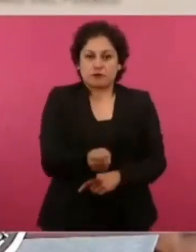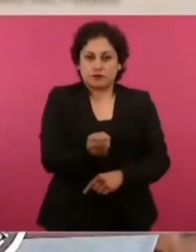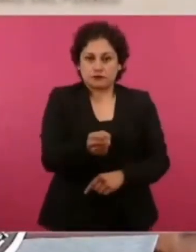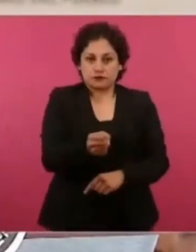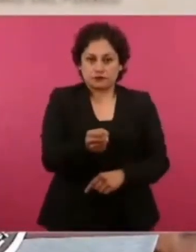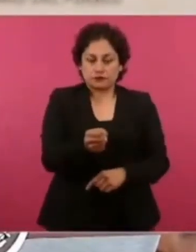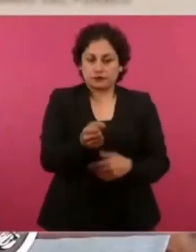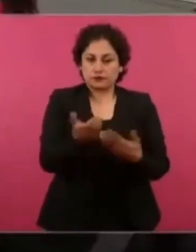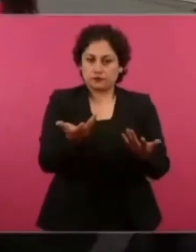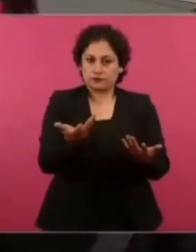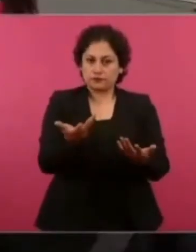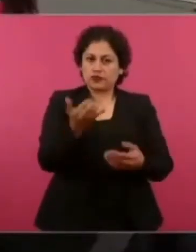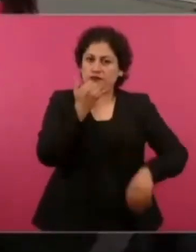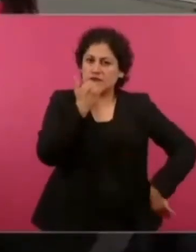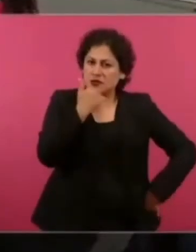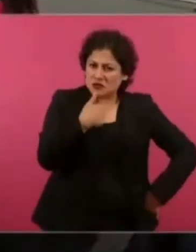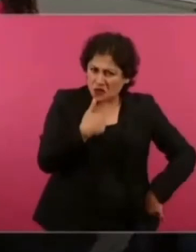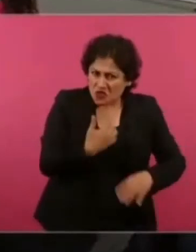yo no podría decir eso.